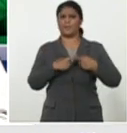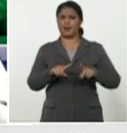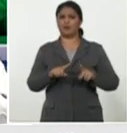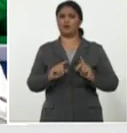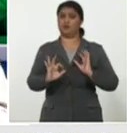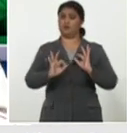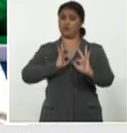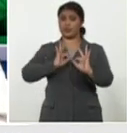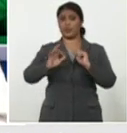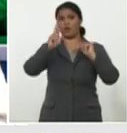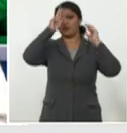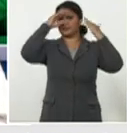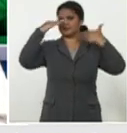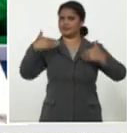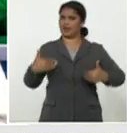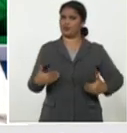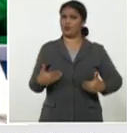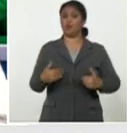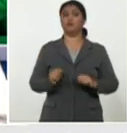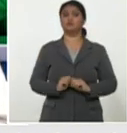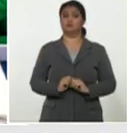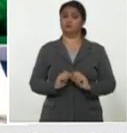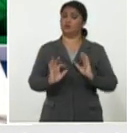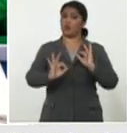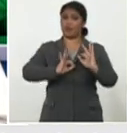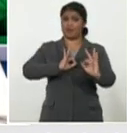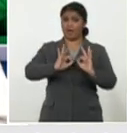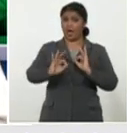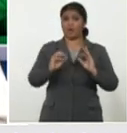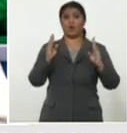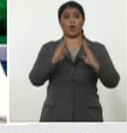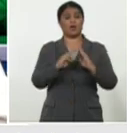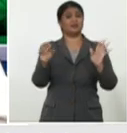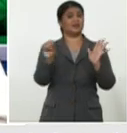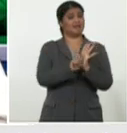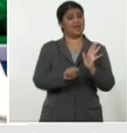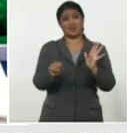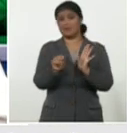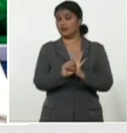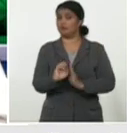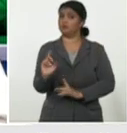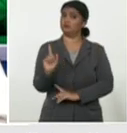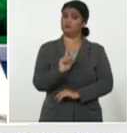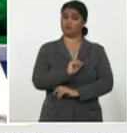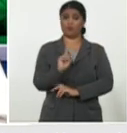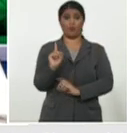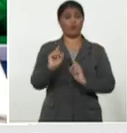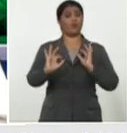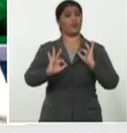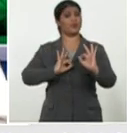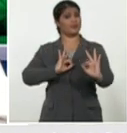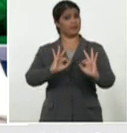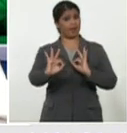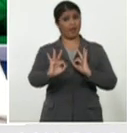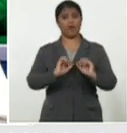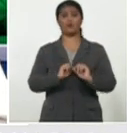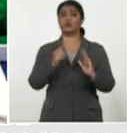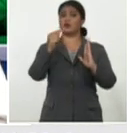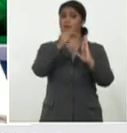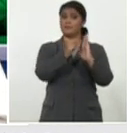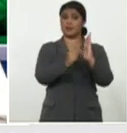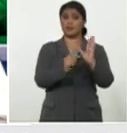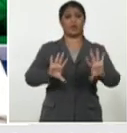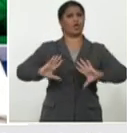sin mezclar mucho, ni tener muchas personas concentradas. Que realmente las medidas que hay que cumplir